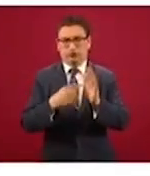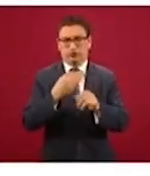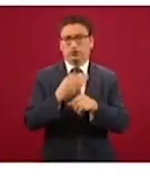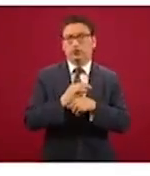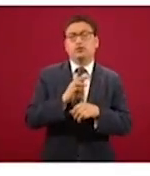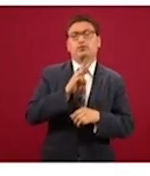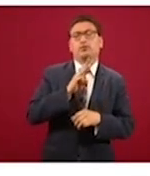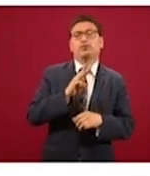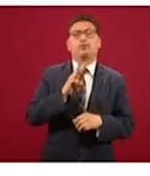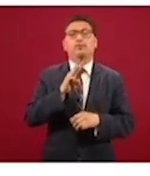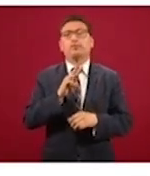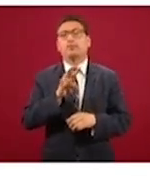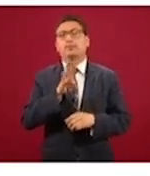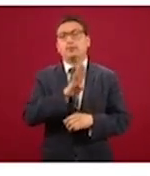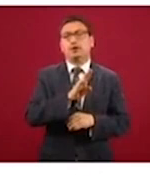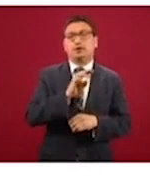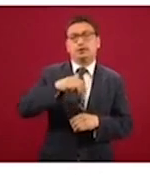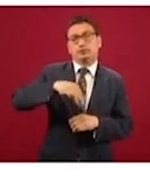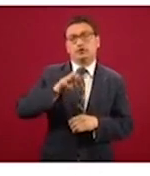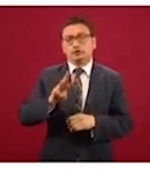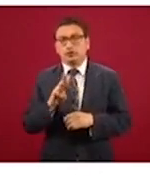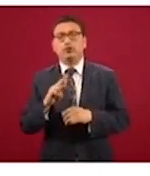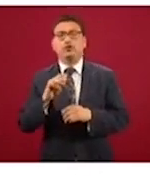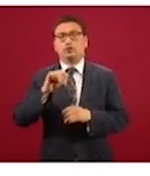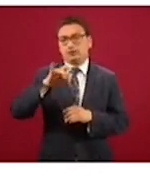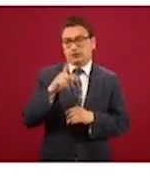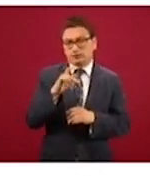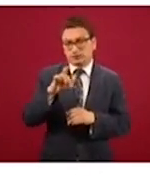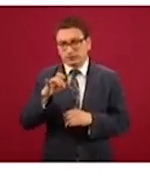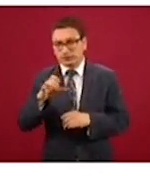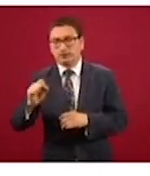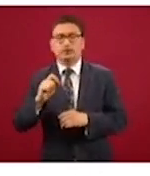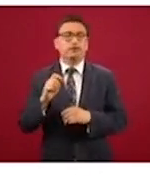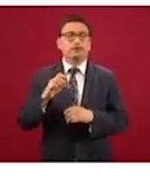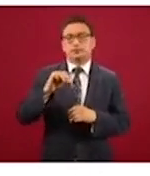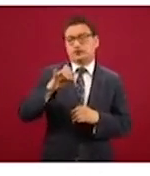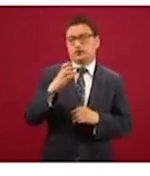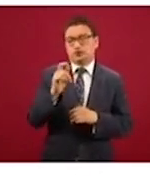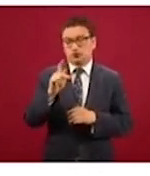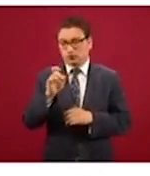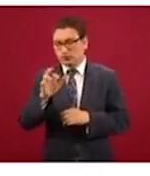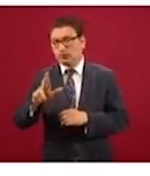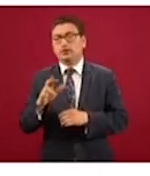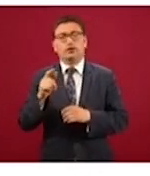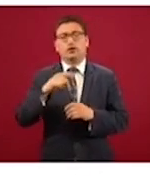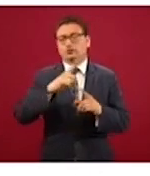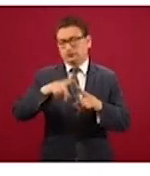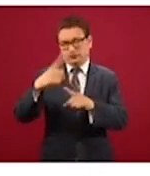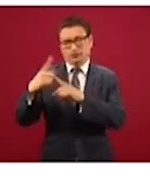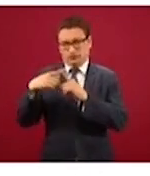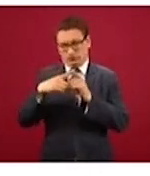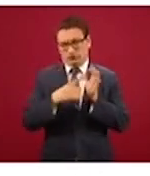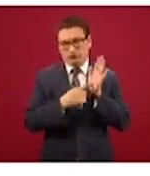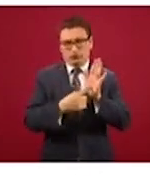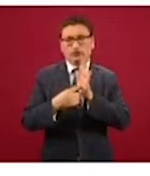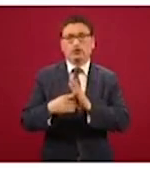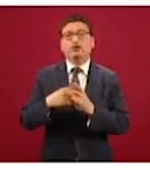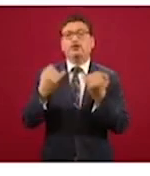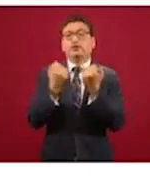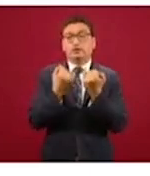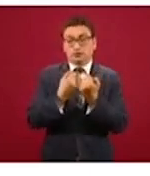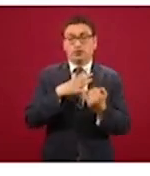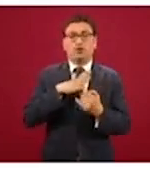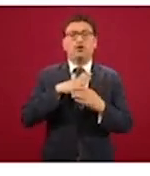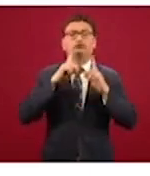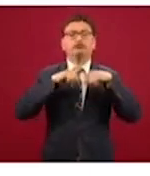BMW, Mercedes, Mini Coopers, Corvette y demás, que ahorita si fueran los vamos a presentar. También destacan